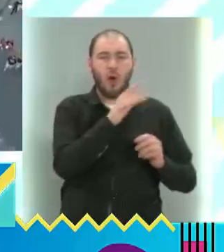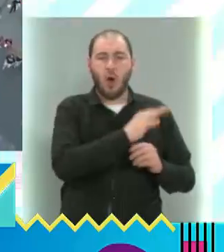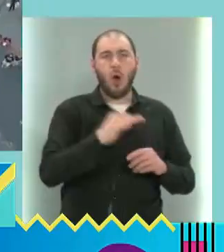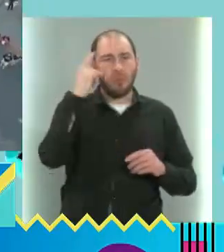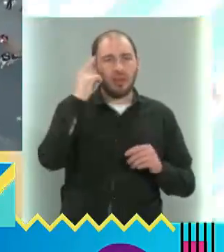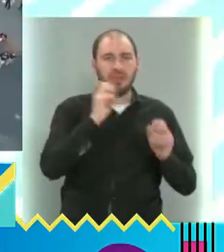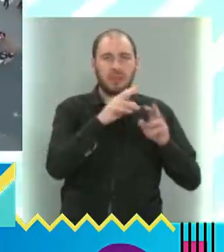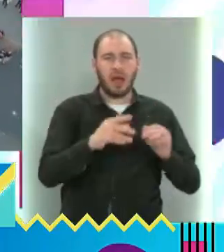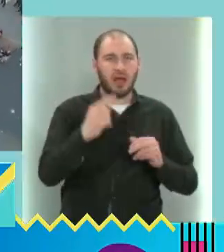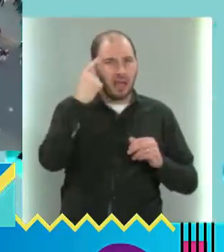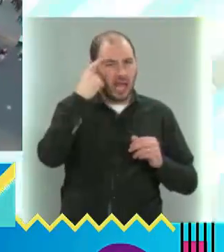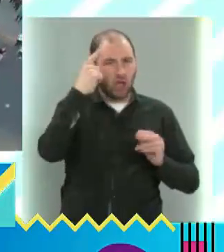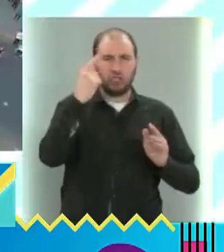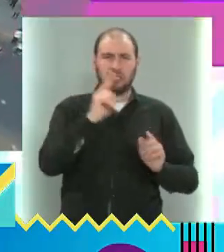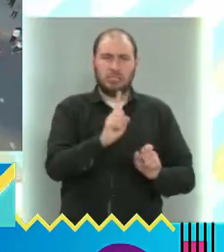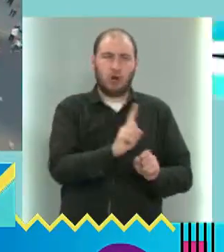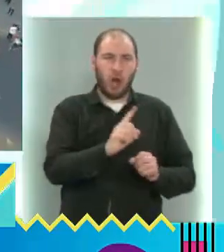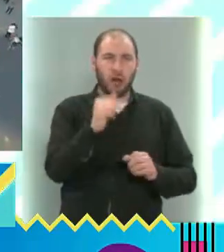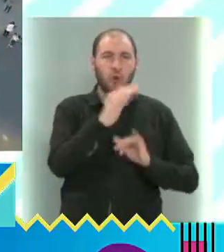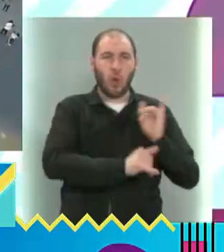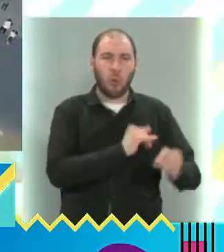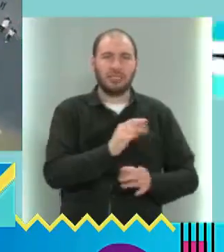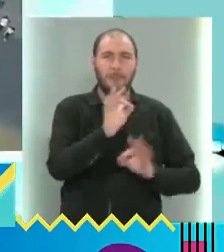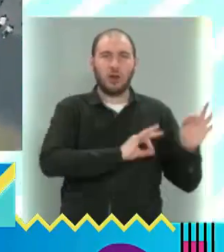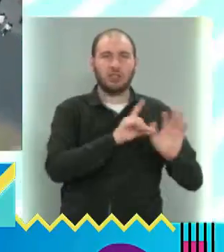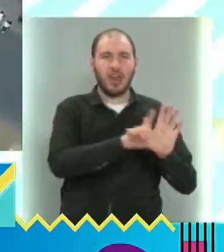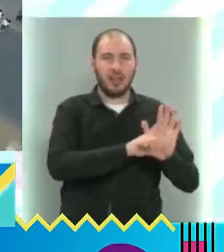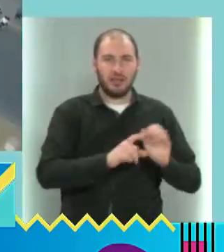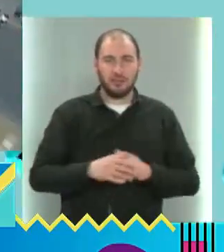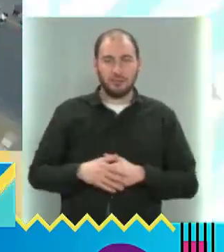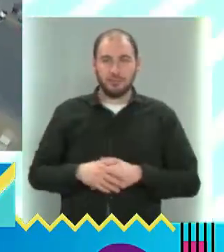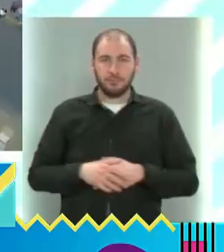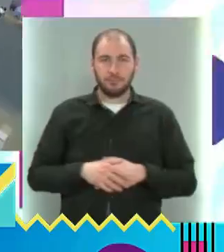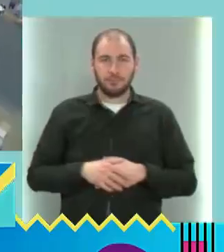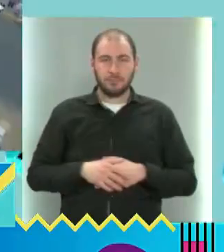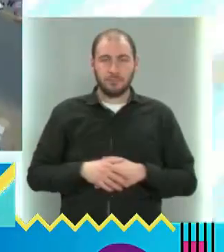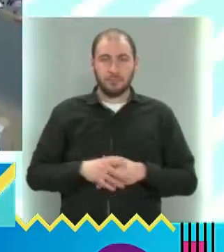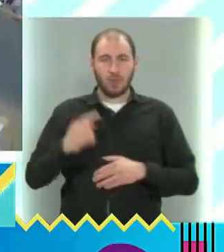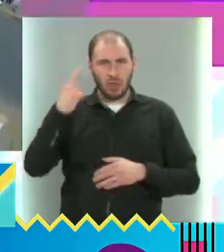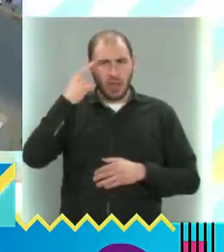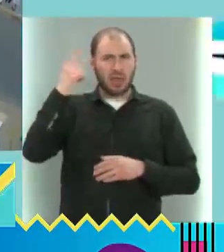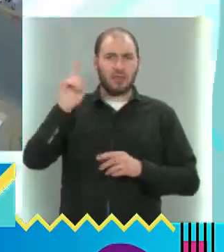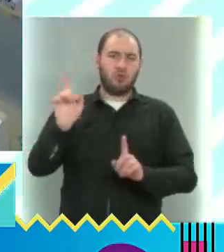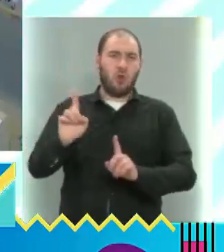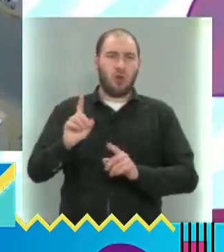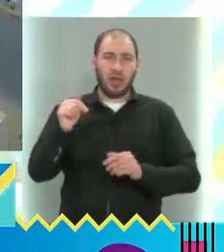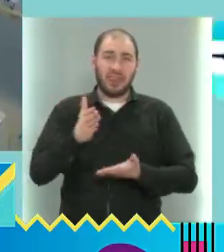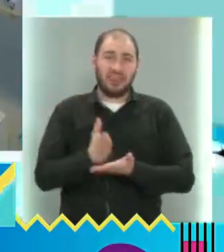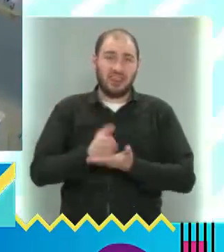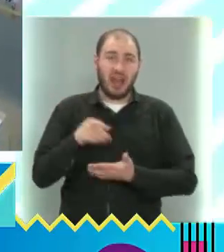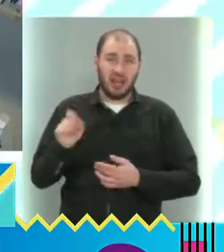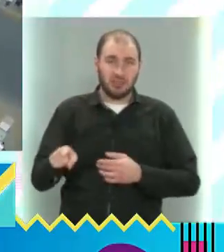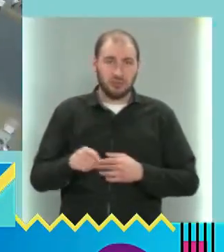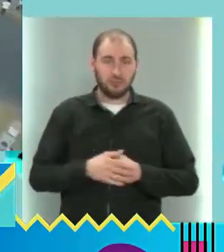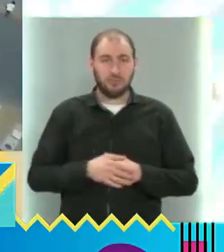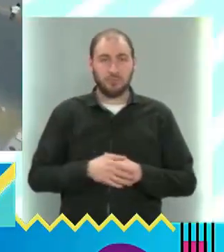opinión acerca de la objeción de conciencia que plantea este proyecto de ley. Bueno, la objeción de conciencia es un derecho, es